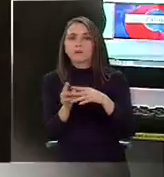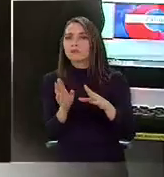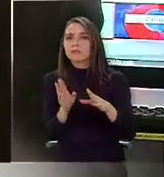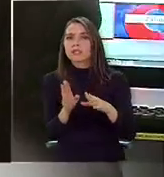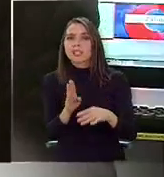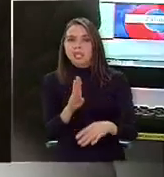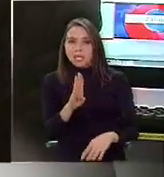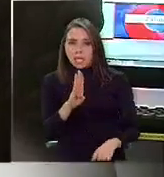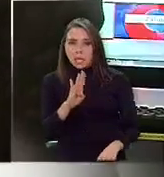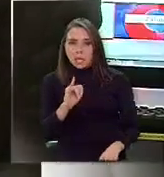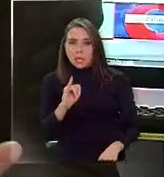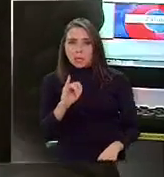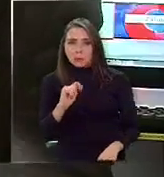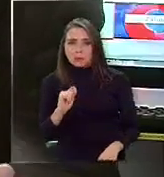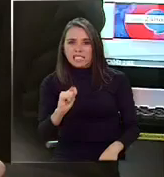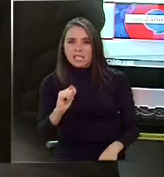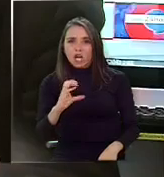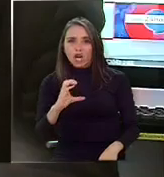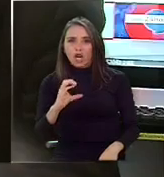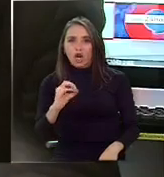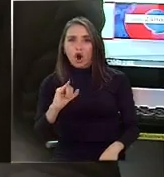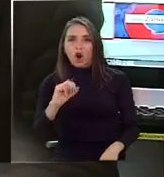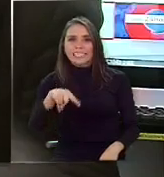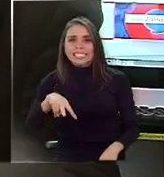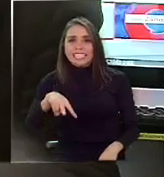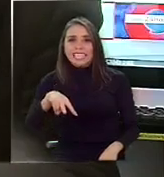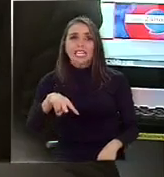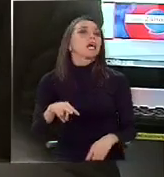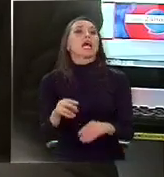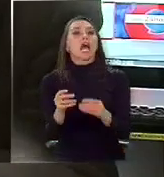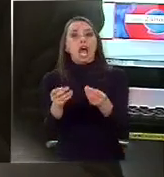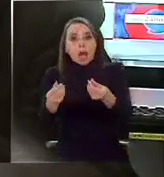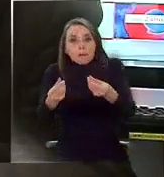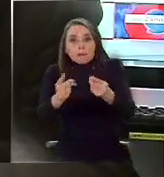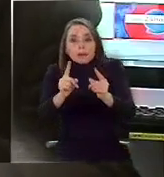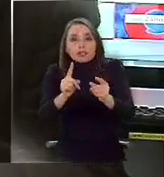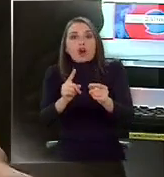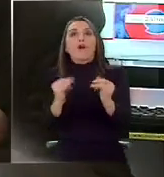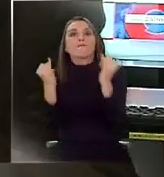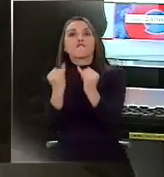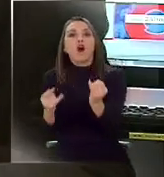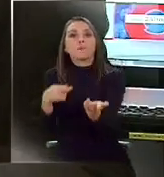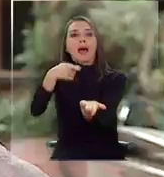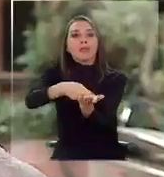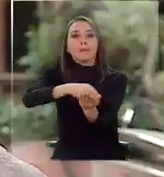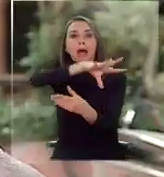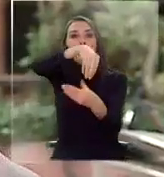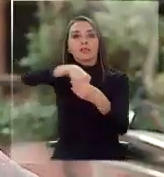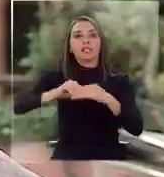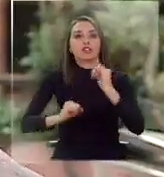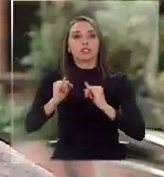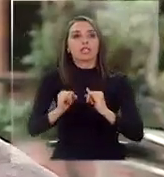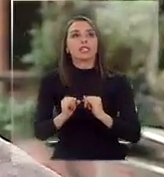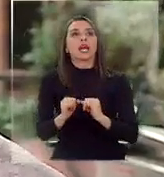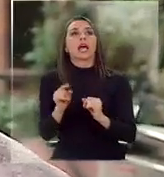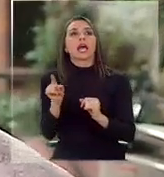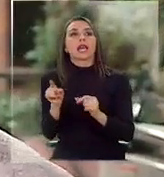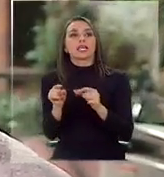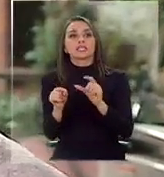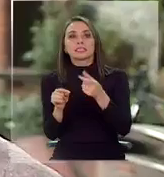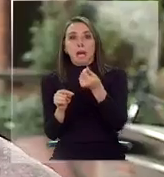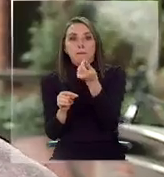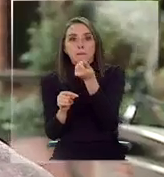El Bitcoin no es algo tangible, no es algo que exista, pero es como una unidad de pago que vive en Internet. Es una moneda muy segura